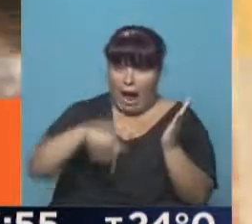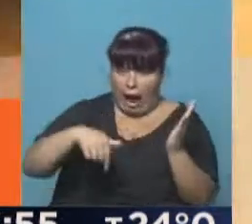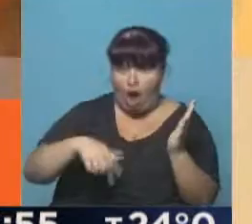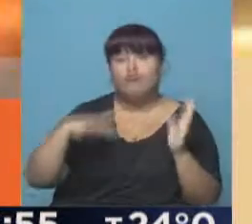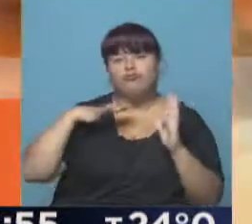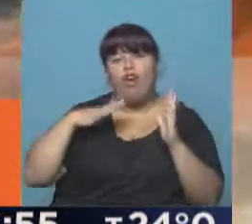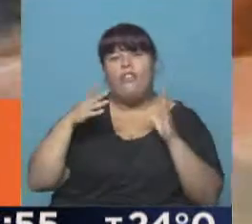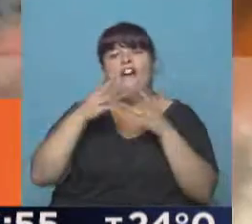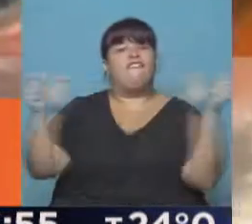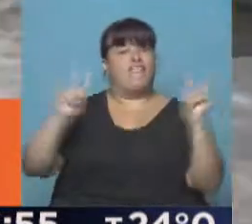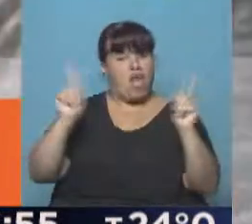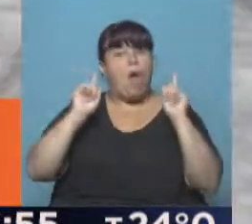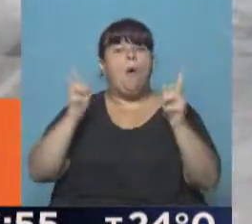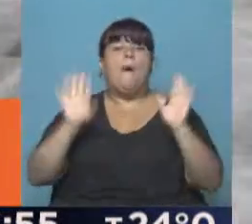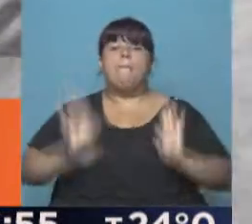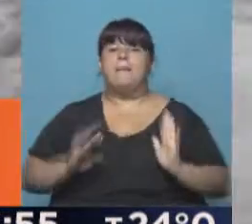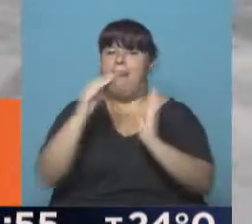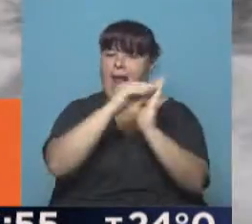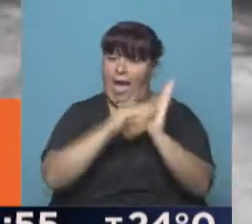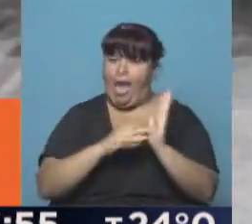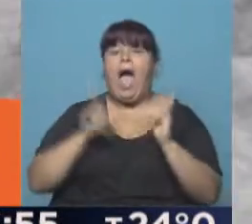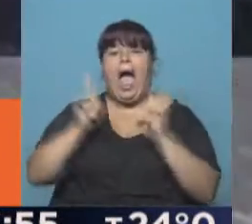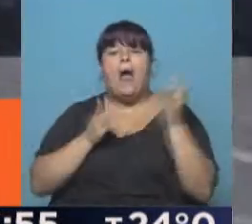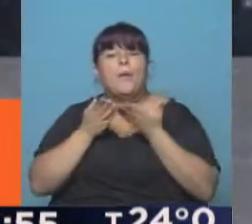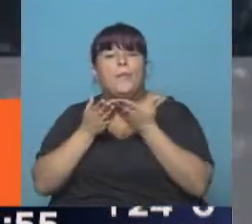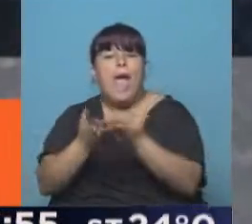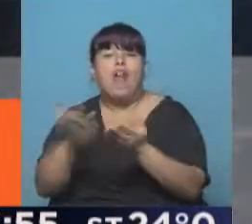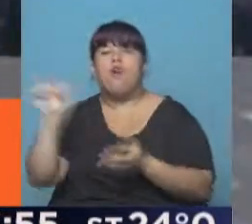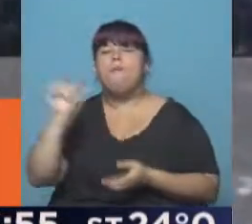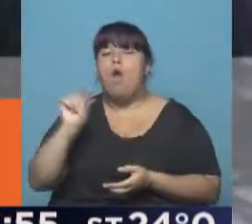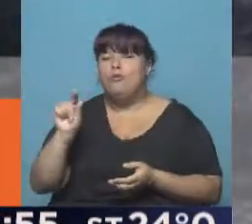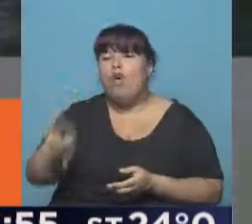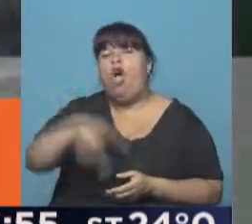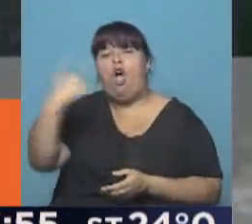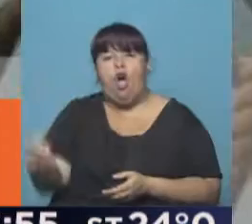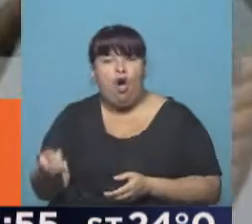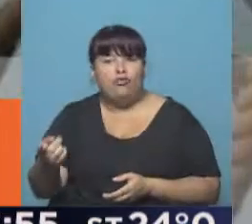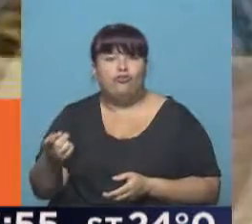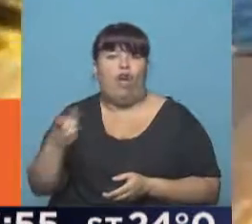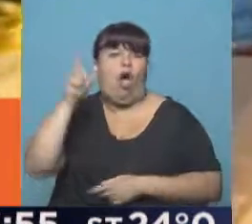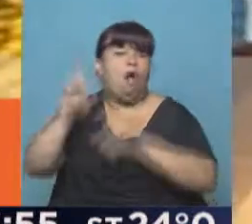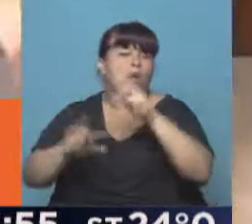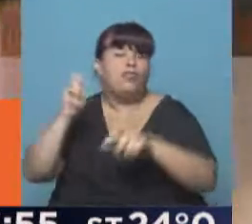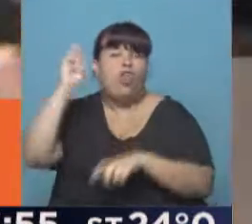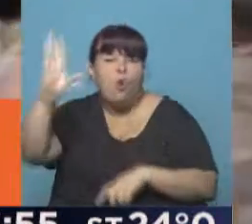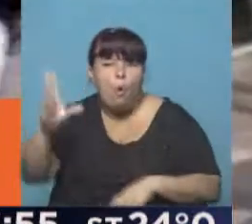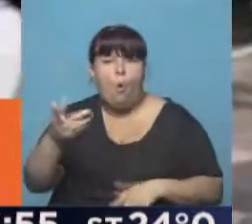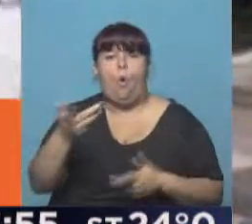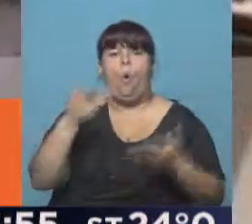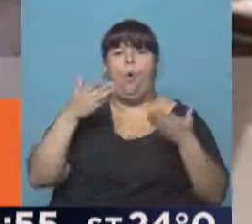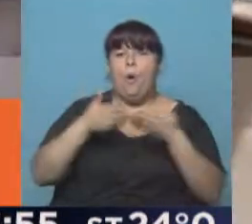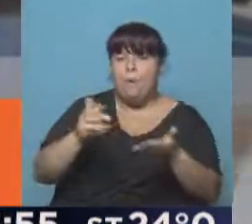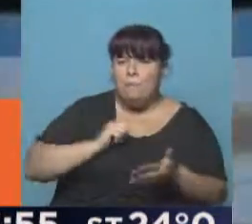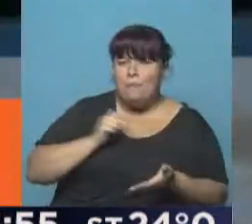todavía la goleta no está lista, pero hemos empezado navegaciones con barcos de gente de clubes, de la